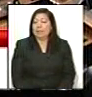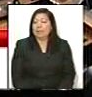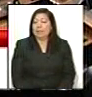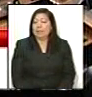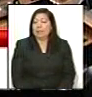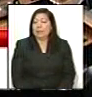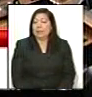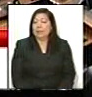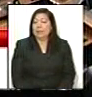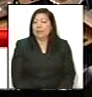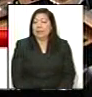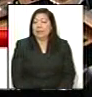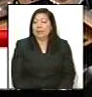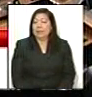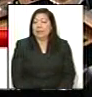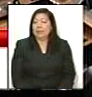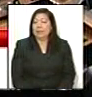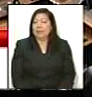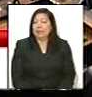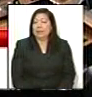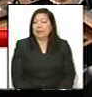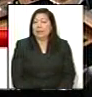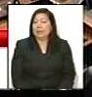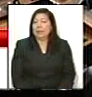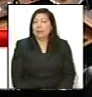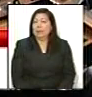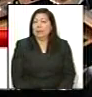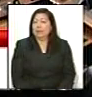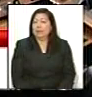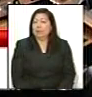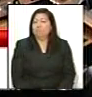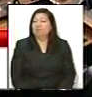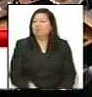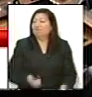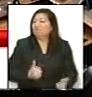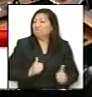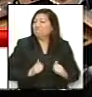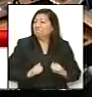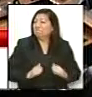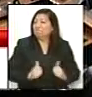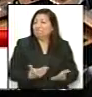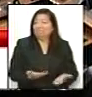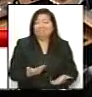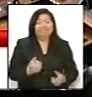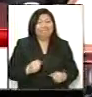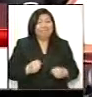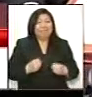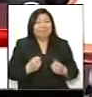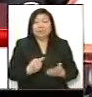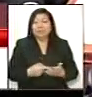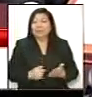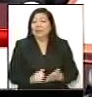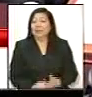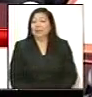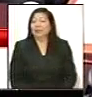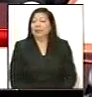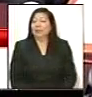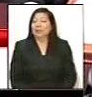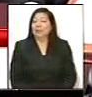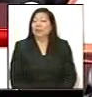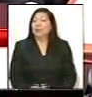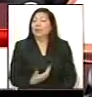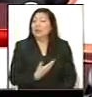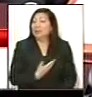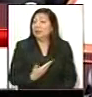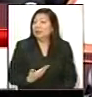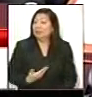presidenta. En realidad, nosotros estamos actuando en forma reactiva. ¿Por qué? Porque como el